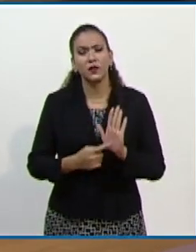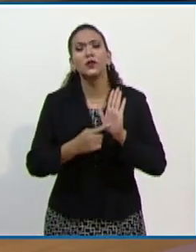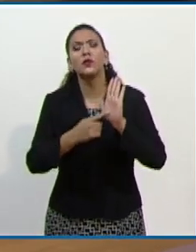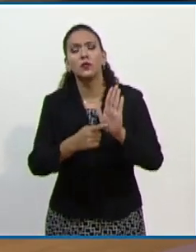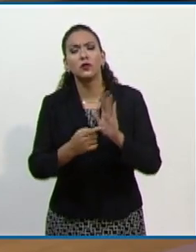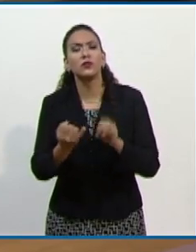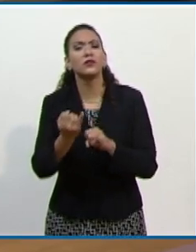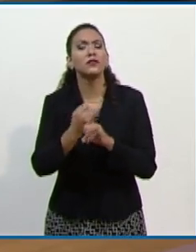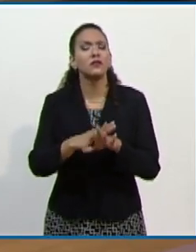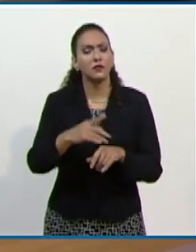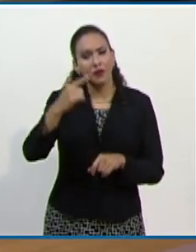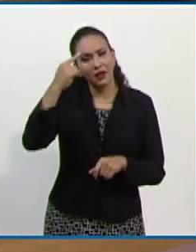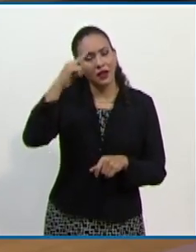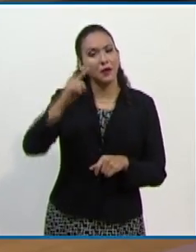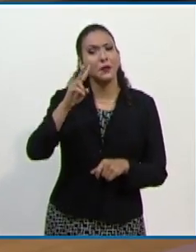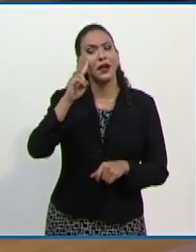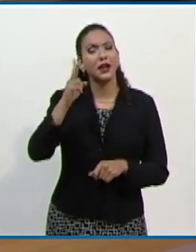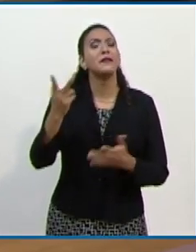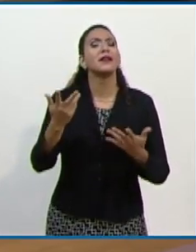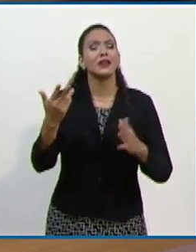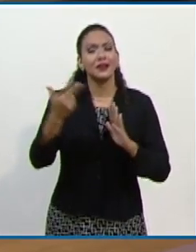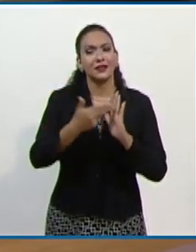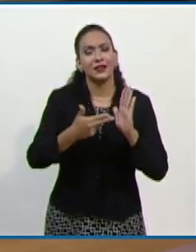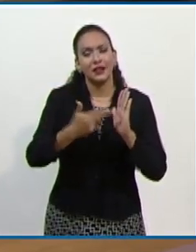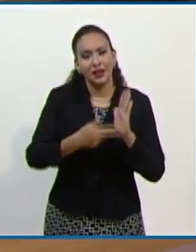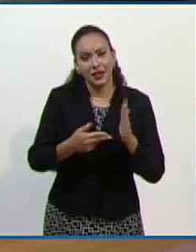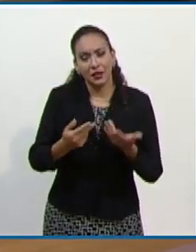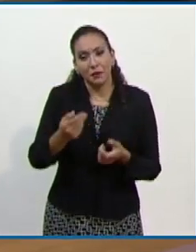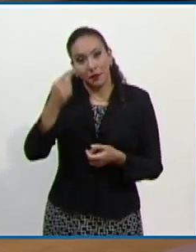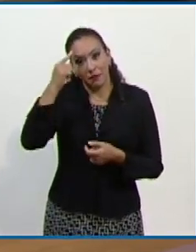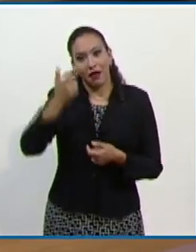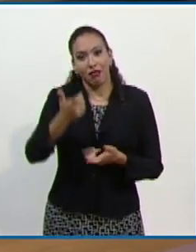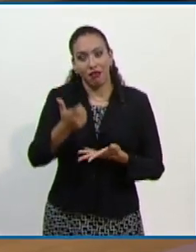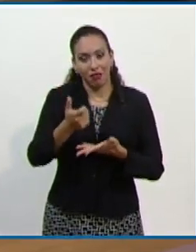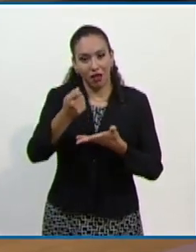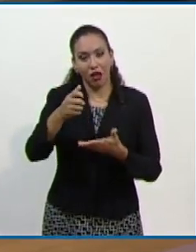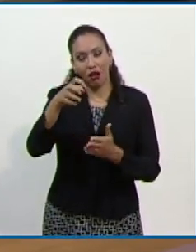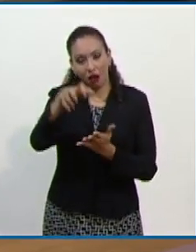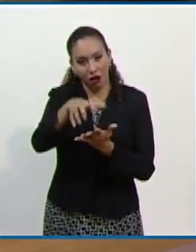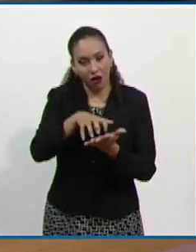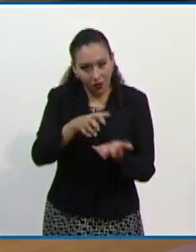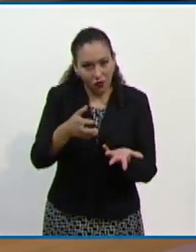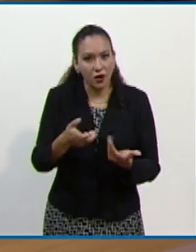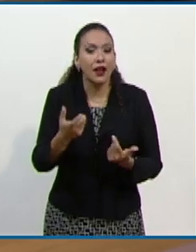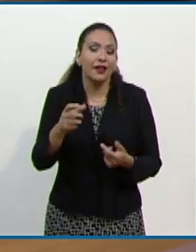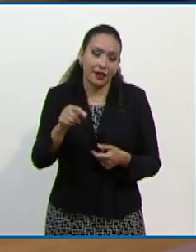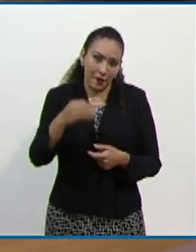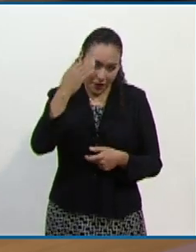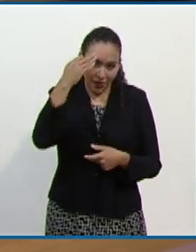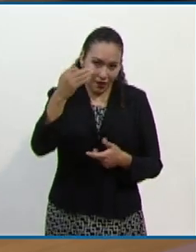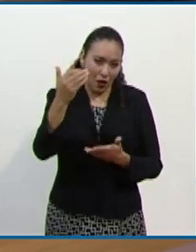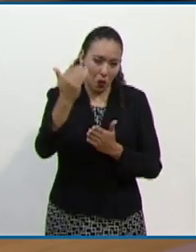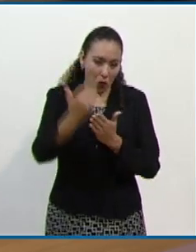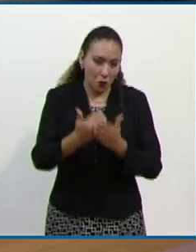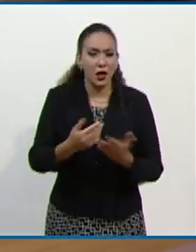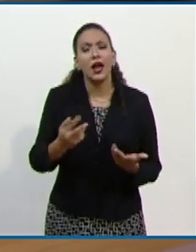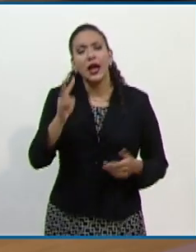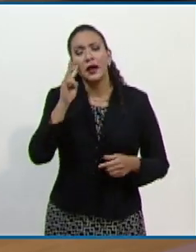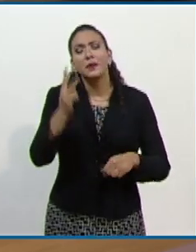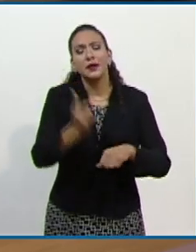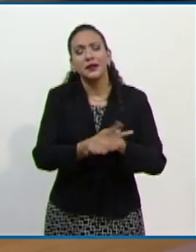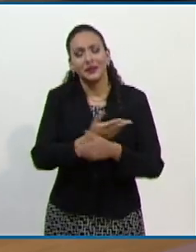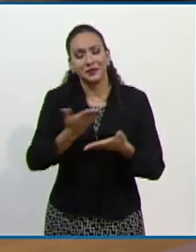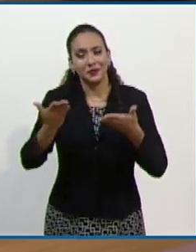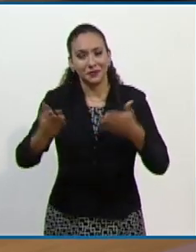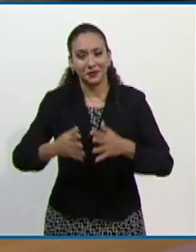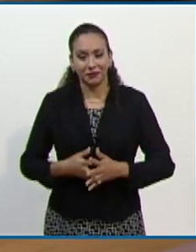eficiencia para el arbitraje, herramientas para reducir tiempos y costos. Ahí estuvo mi compañero Óscar González y nos tiene todos los detalles. Muy